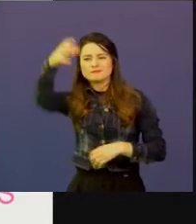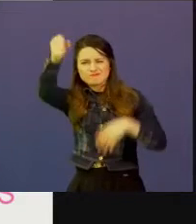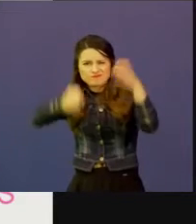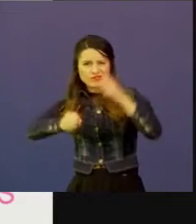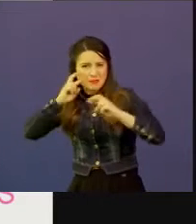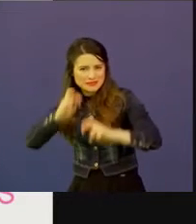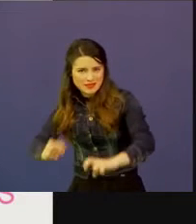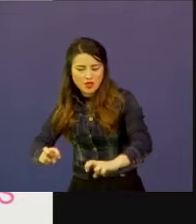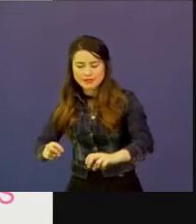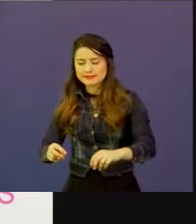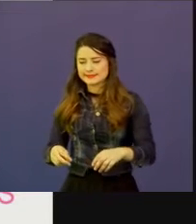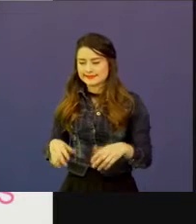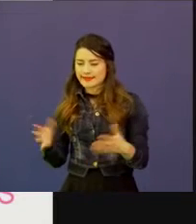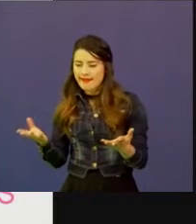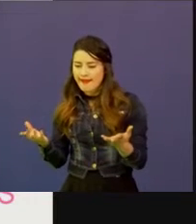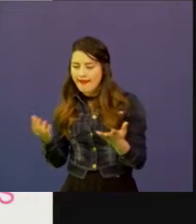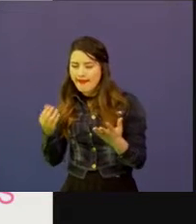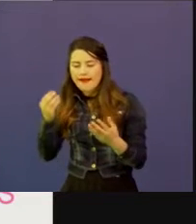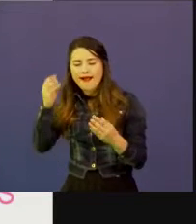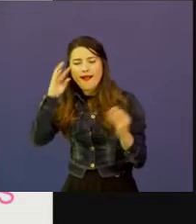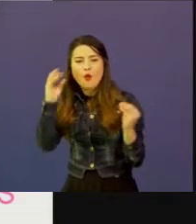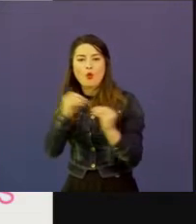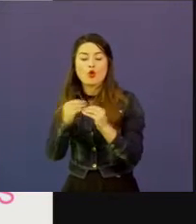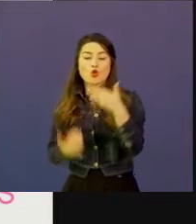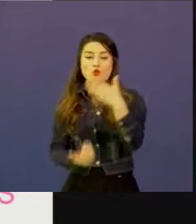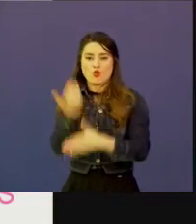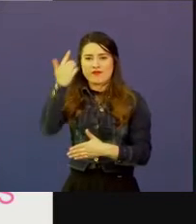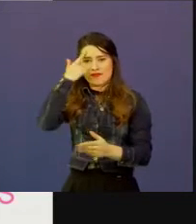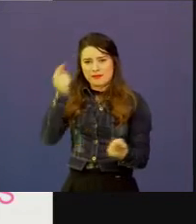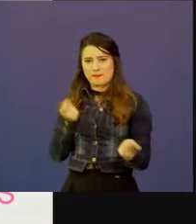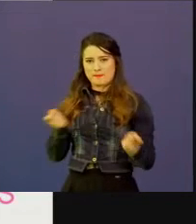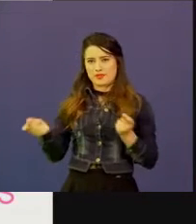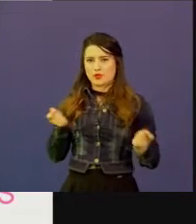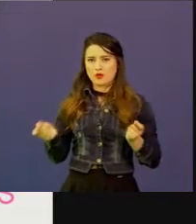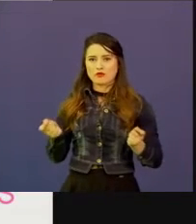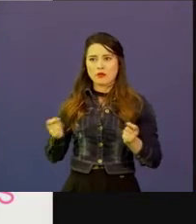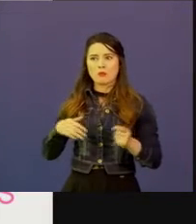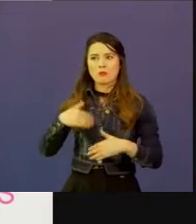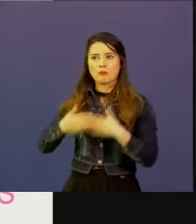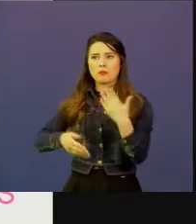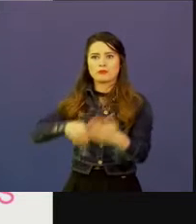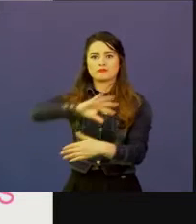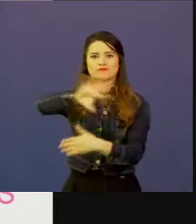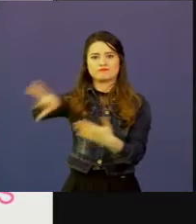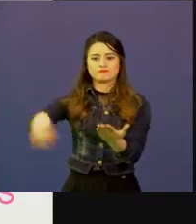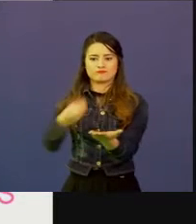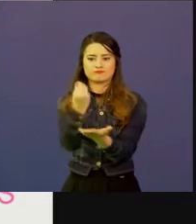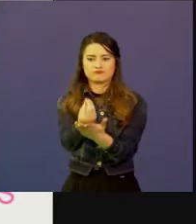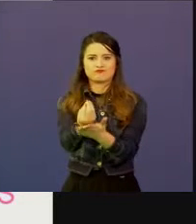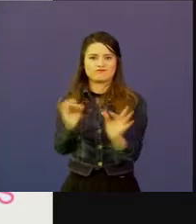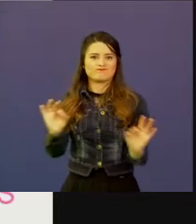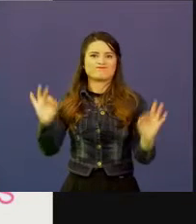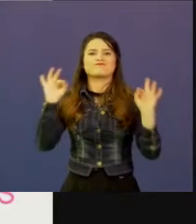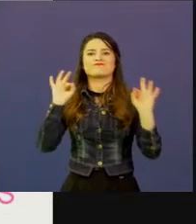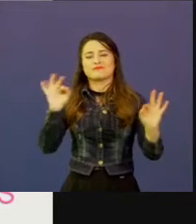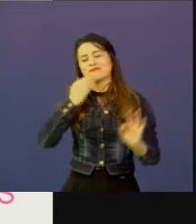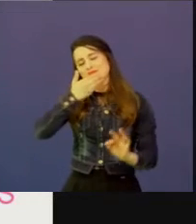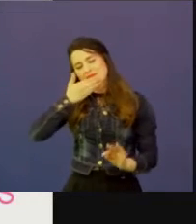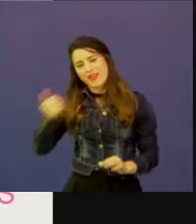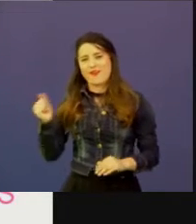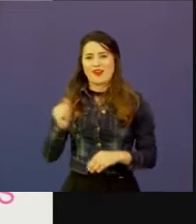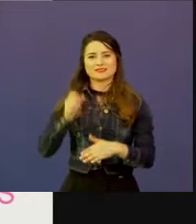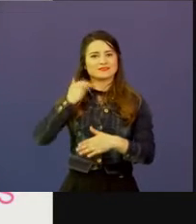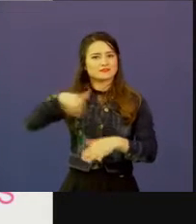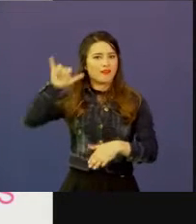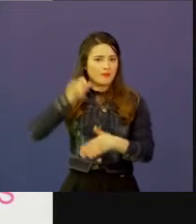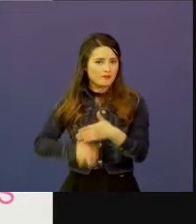con esa metodología hemos podido lograr unos buenos resultados. Entonces, básicamente, lo que hacemos o lo que nosotros pretendemos